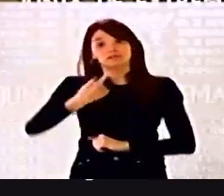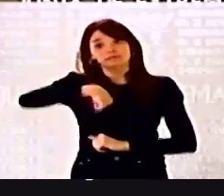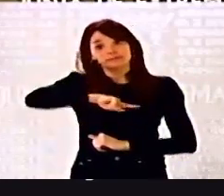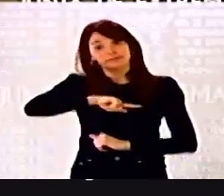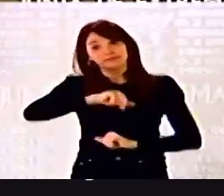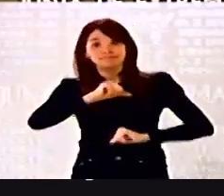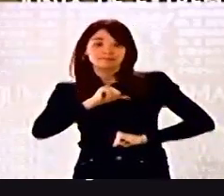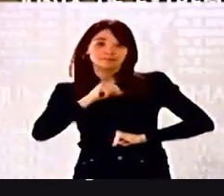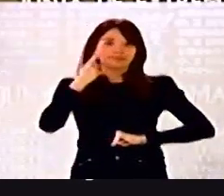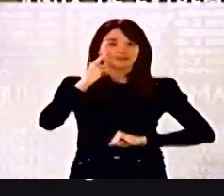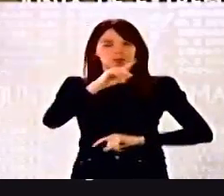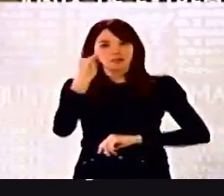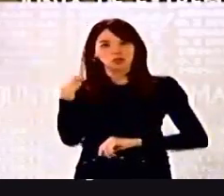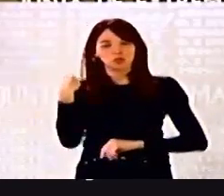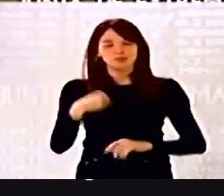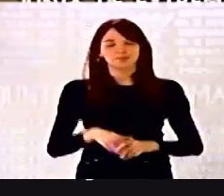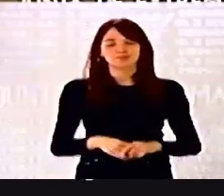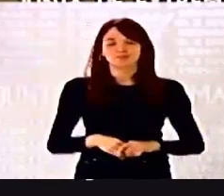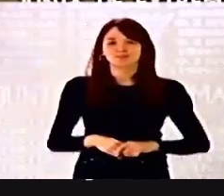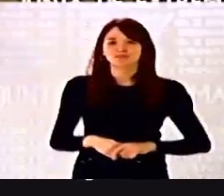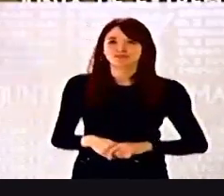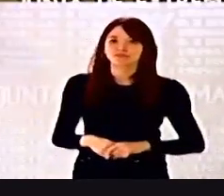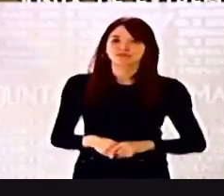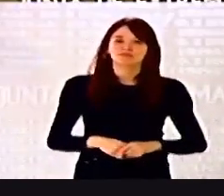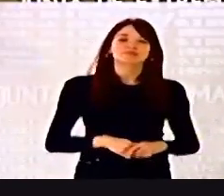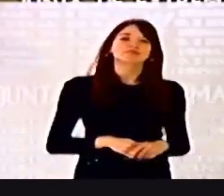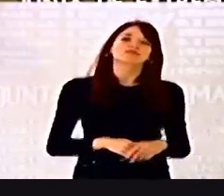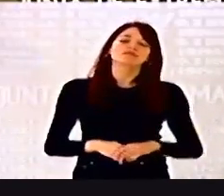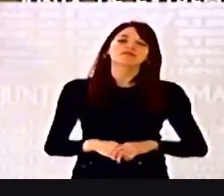a vuestra disposición.